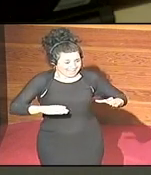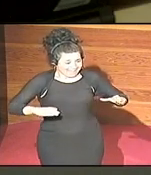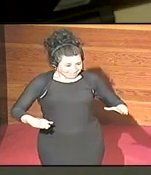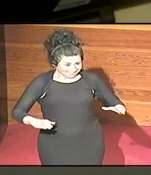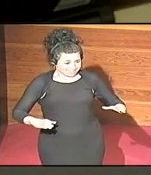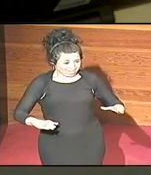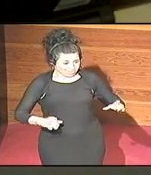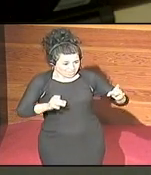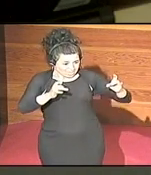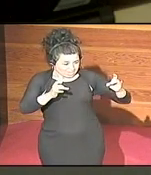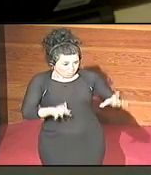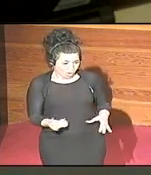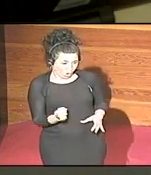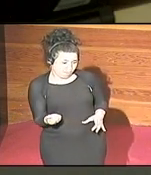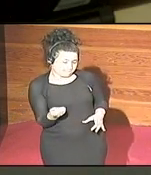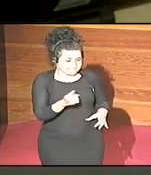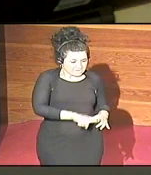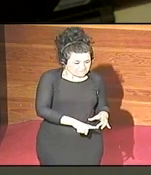ingresos de su negocio